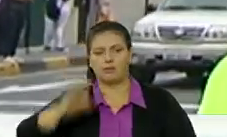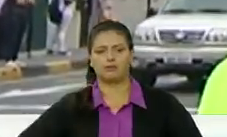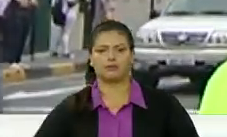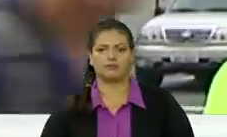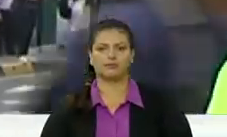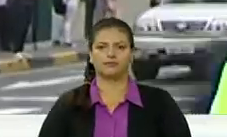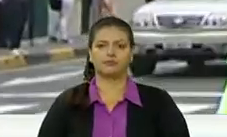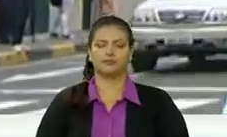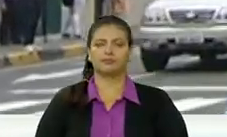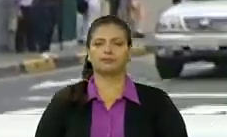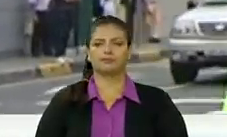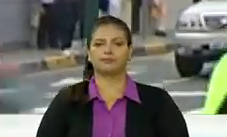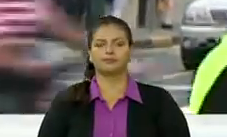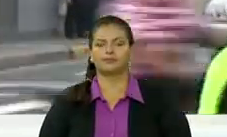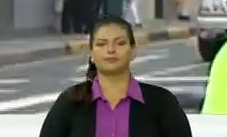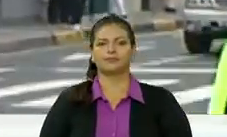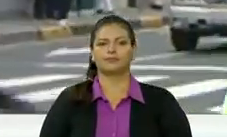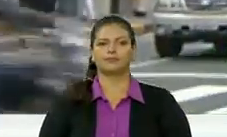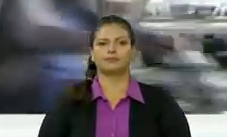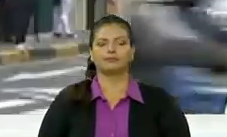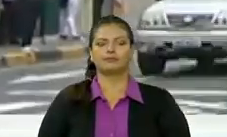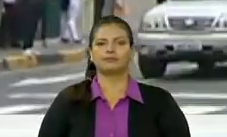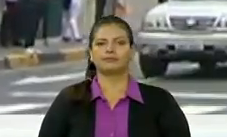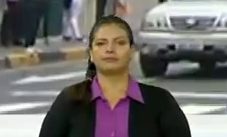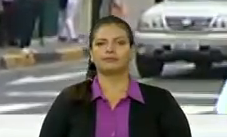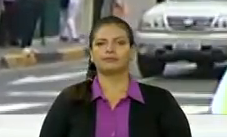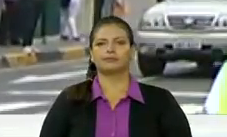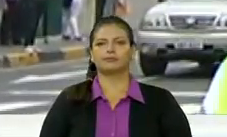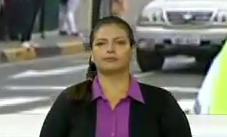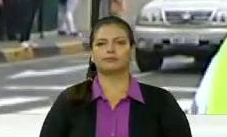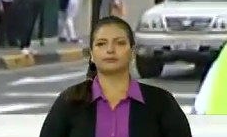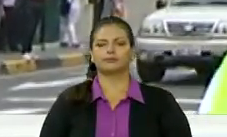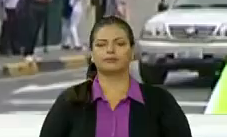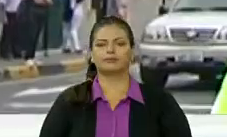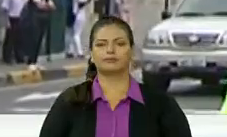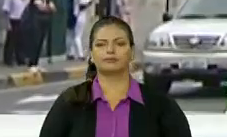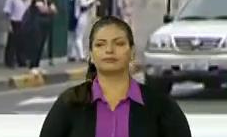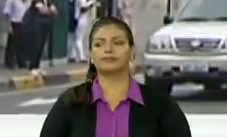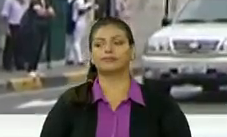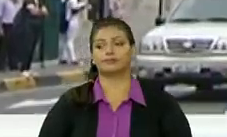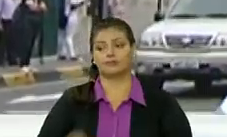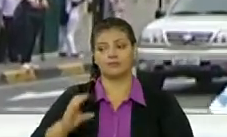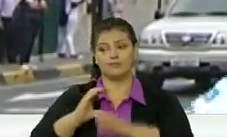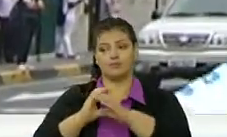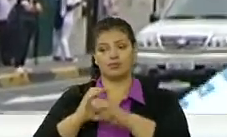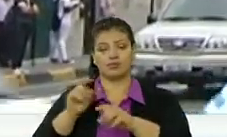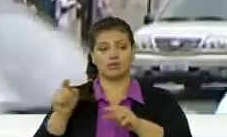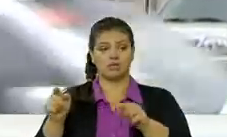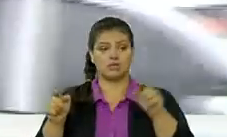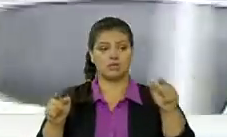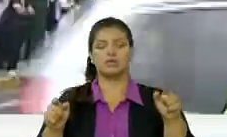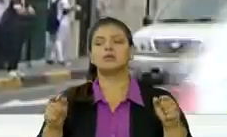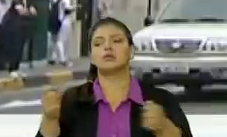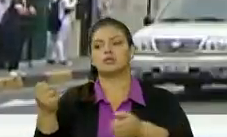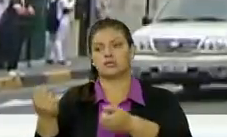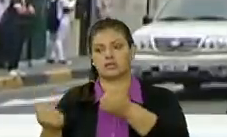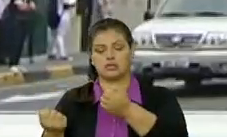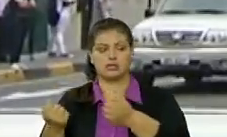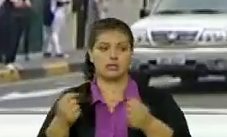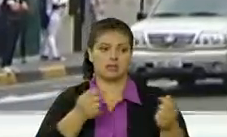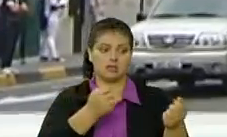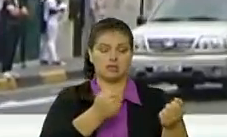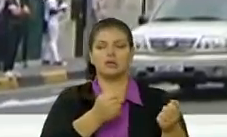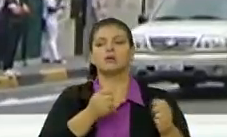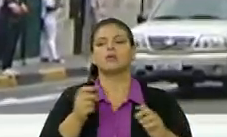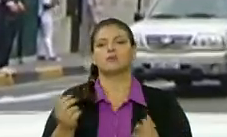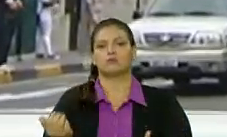nomás. ¿Los choferes? ¿Qué pasó con los choferes? Están ahí, él es un conductor y el otro conductor está en el bus hasta esperar